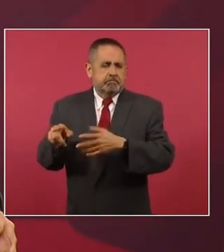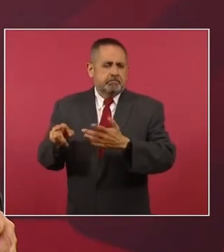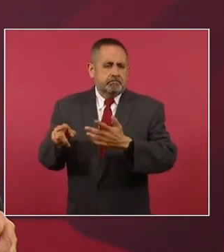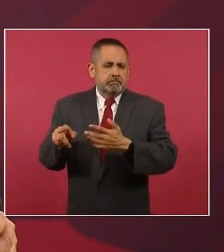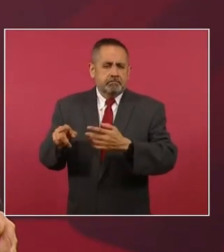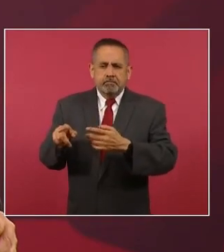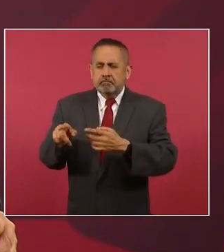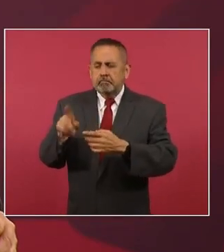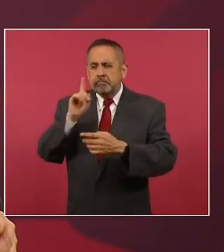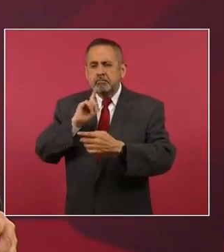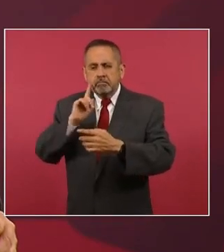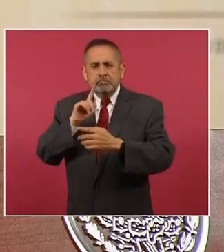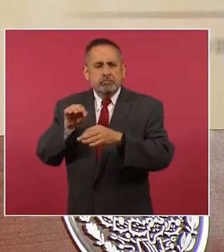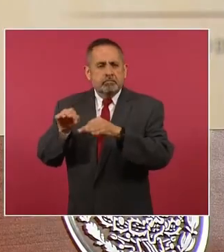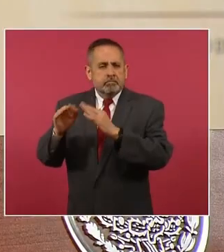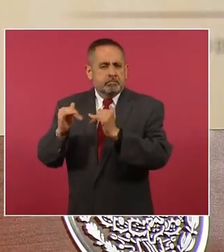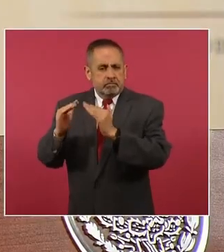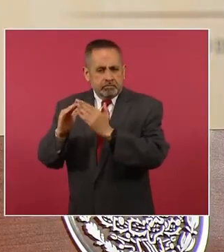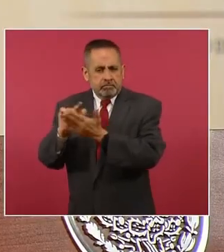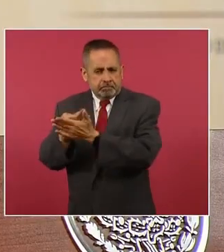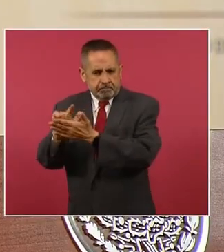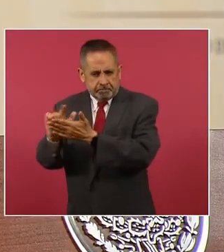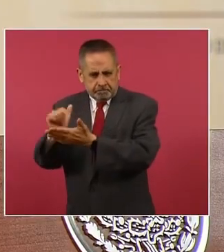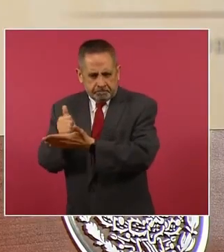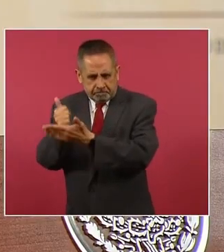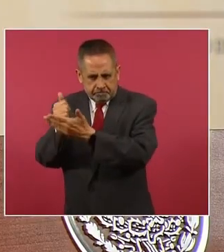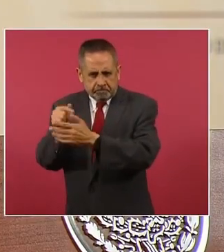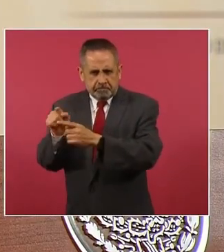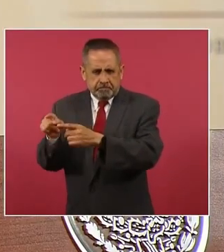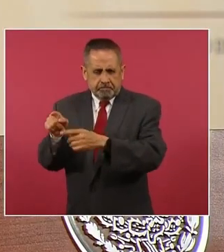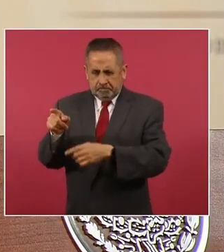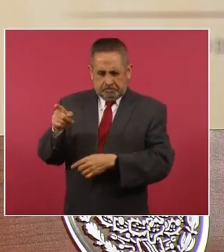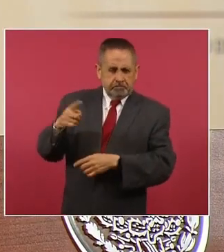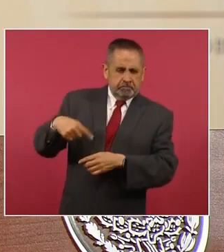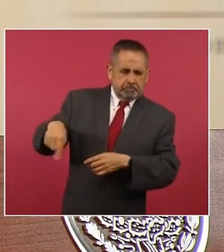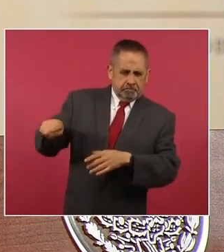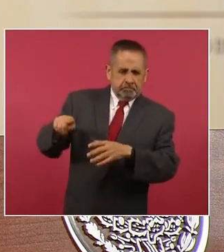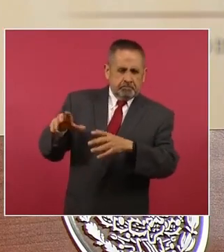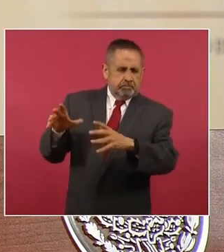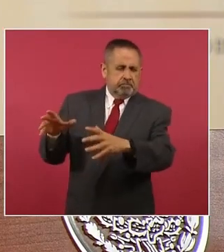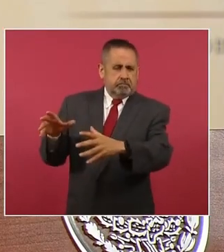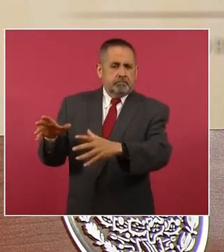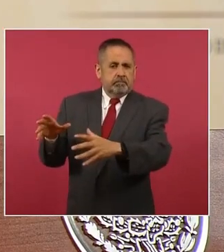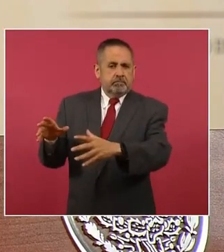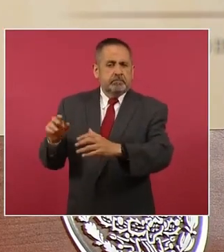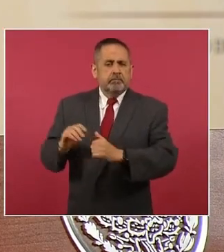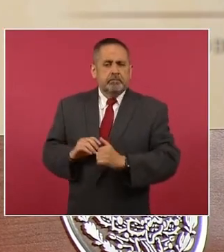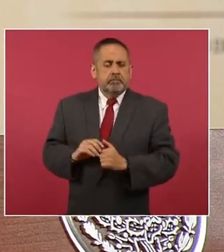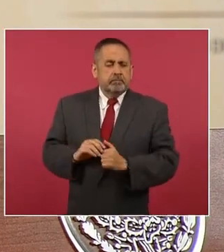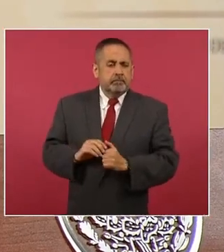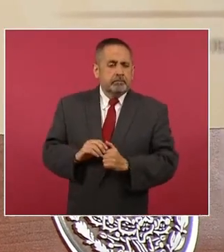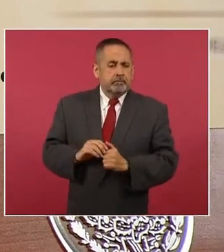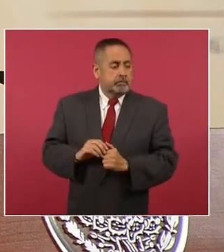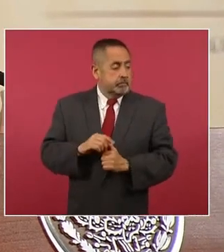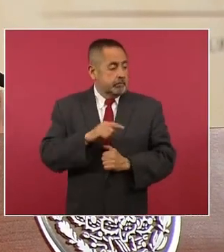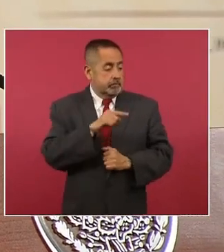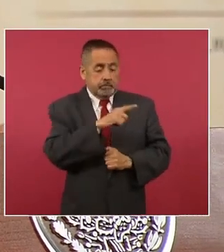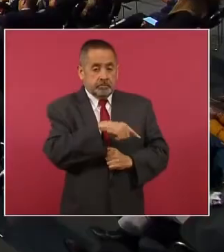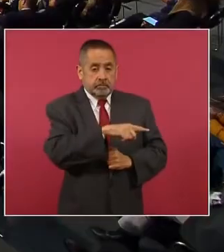el ama de casa, este, no